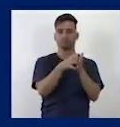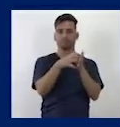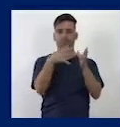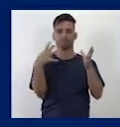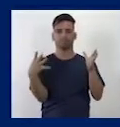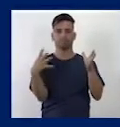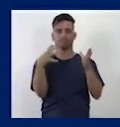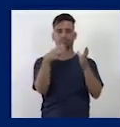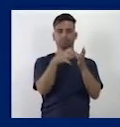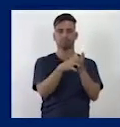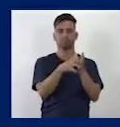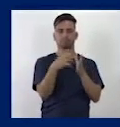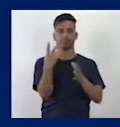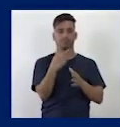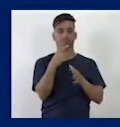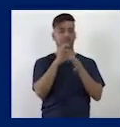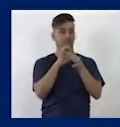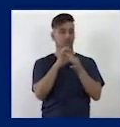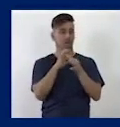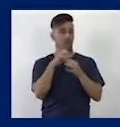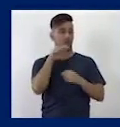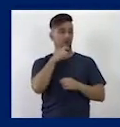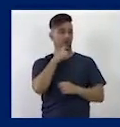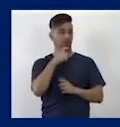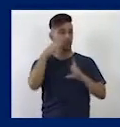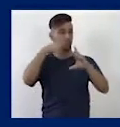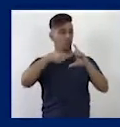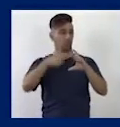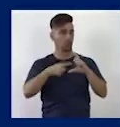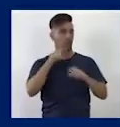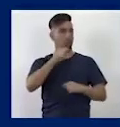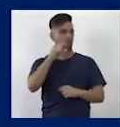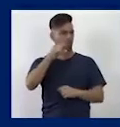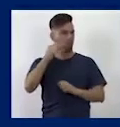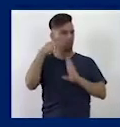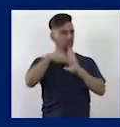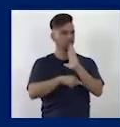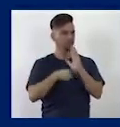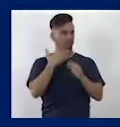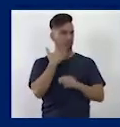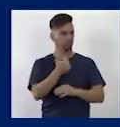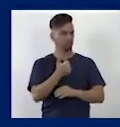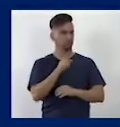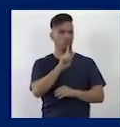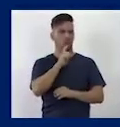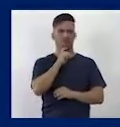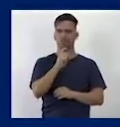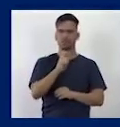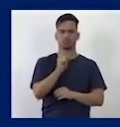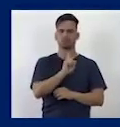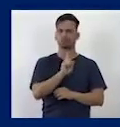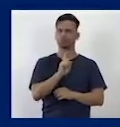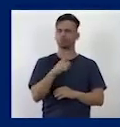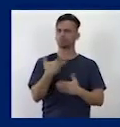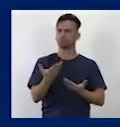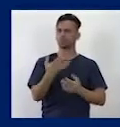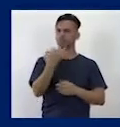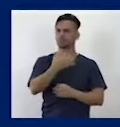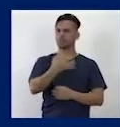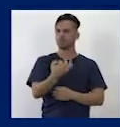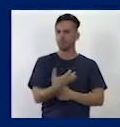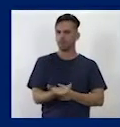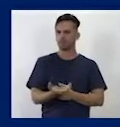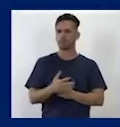complejo en la parte más difícil digamos del grado entenderlo pero solo muy poco a poco y van a ver que no es difícil aprender lo que hay es que siempre